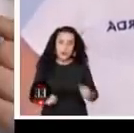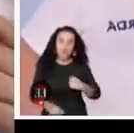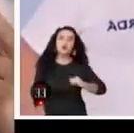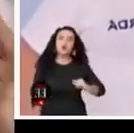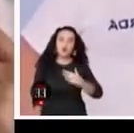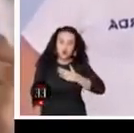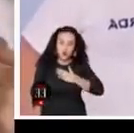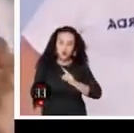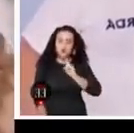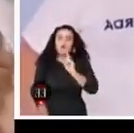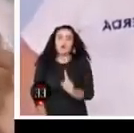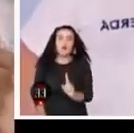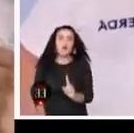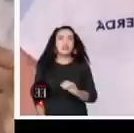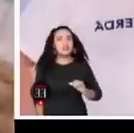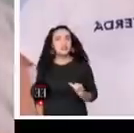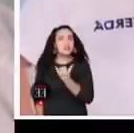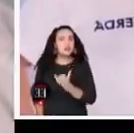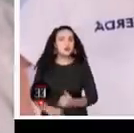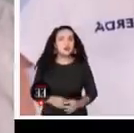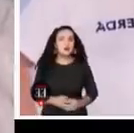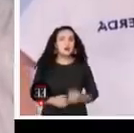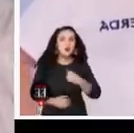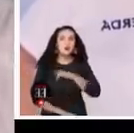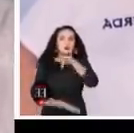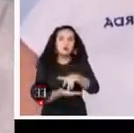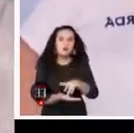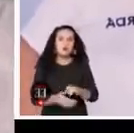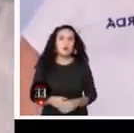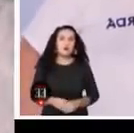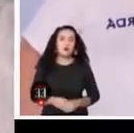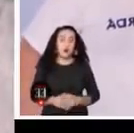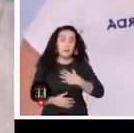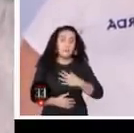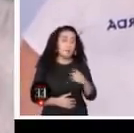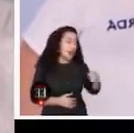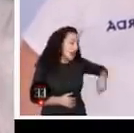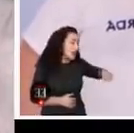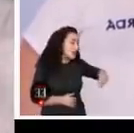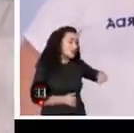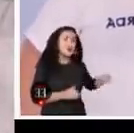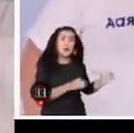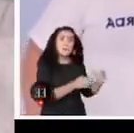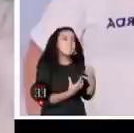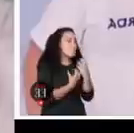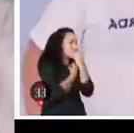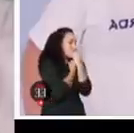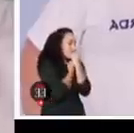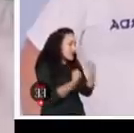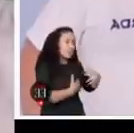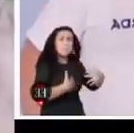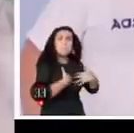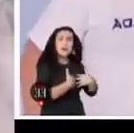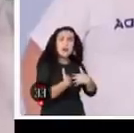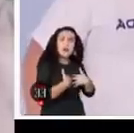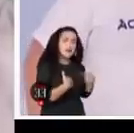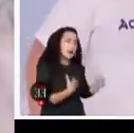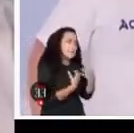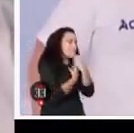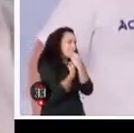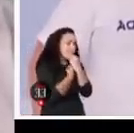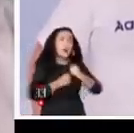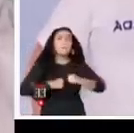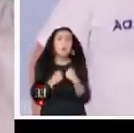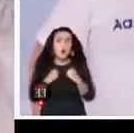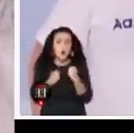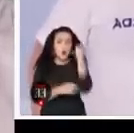yo la voz mía en la voz de aquellos que no tienen voz aquellas víctimas que no solo solamente